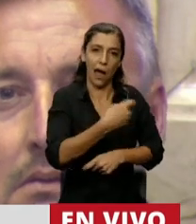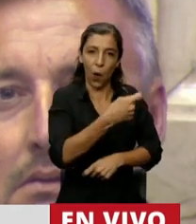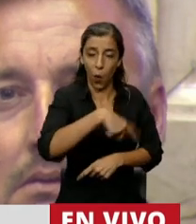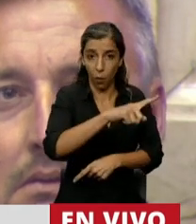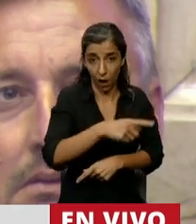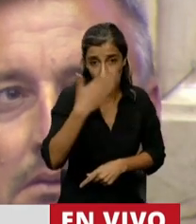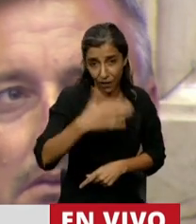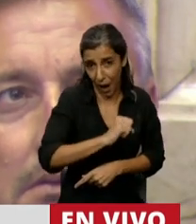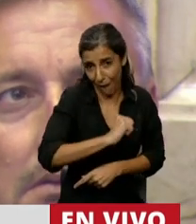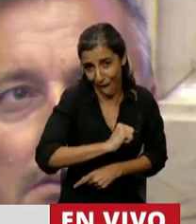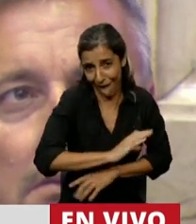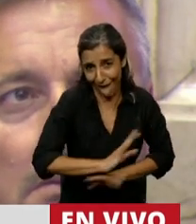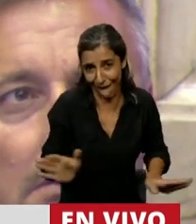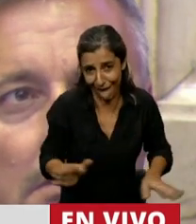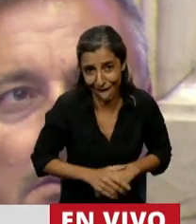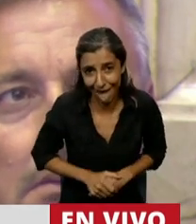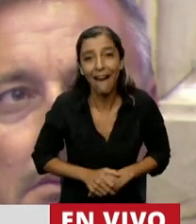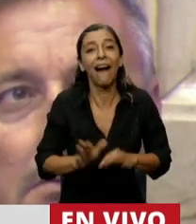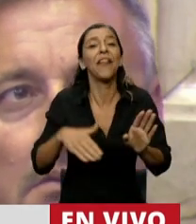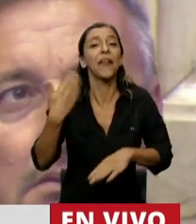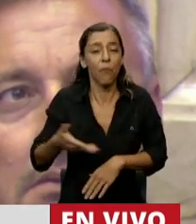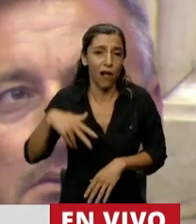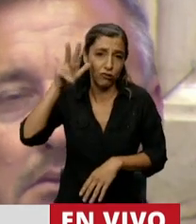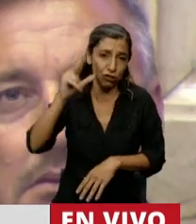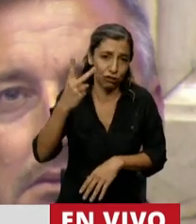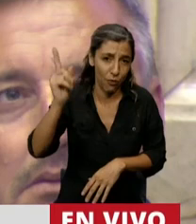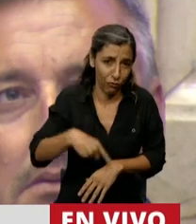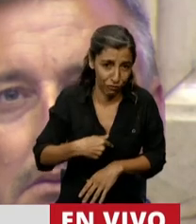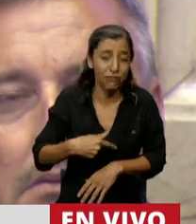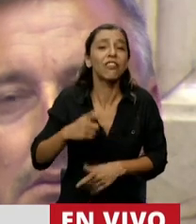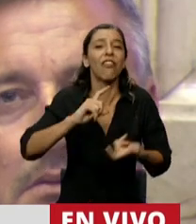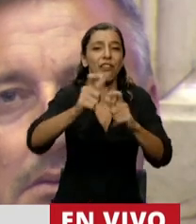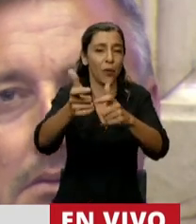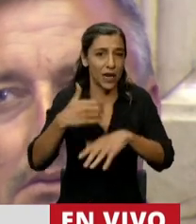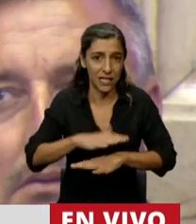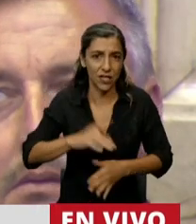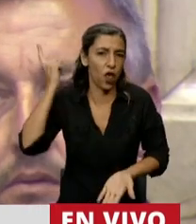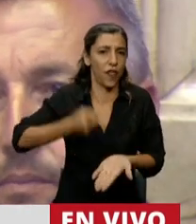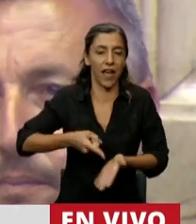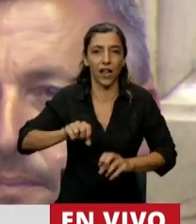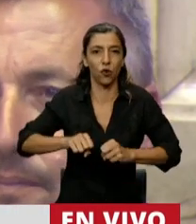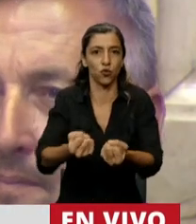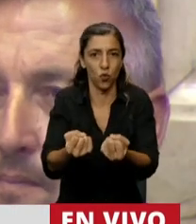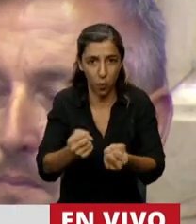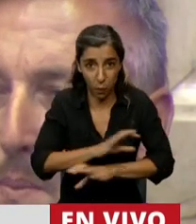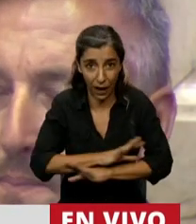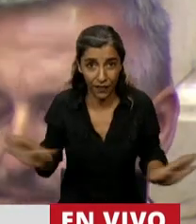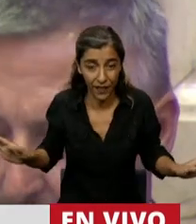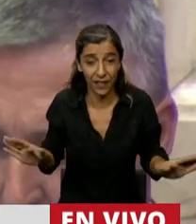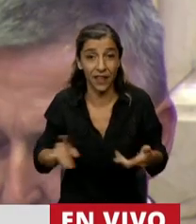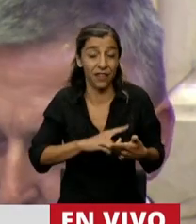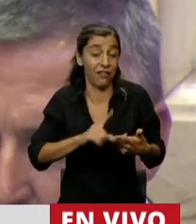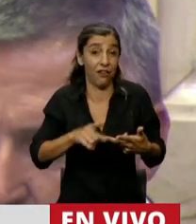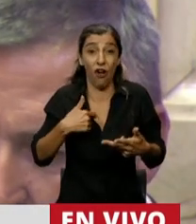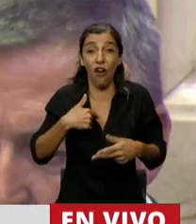el 82% móvil por decreto. Les congelaron la movilidad con la emergencia y le destrozaron